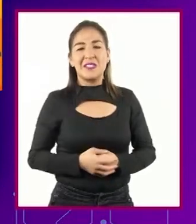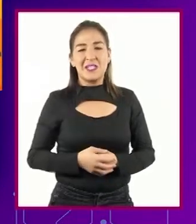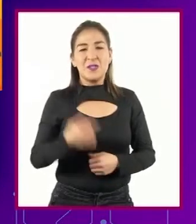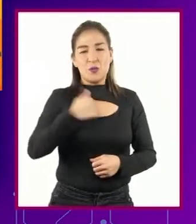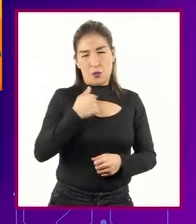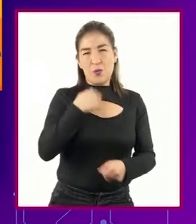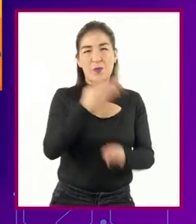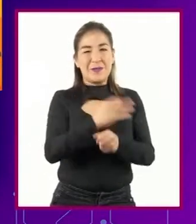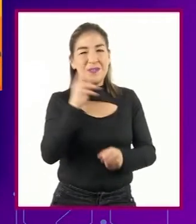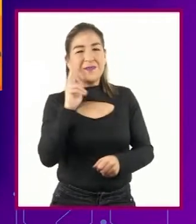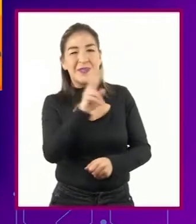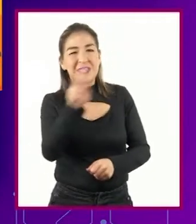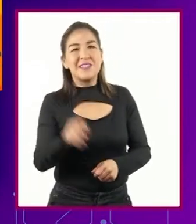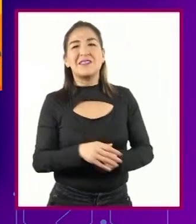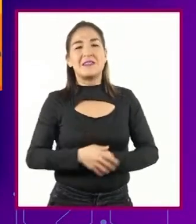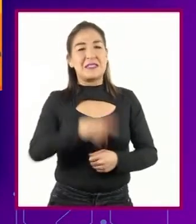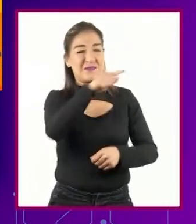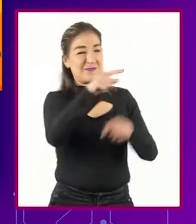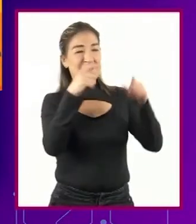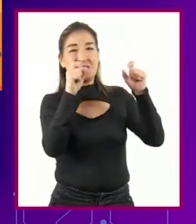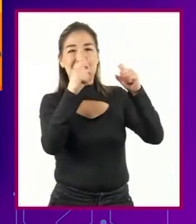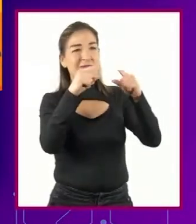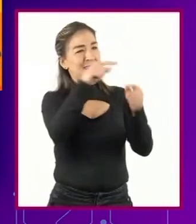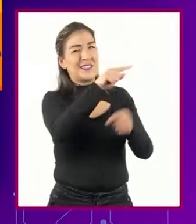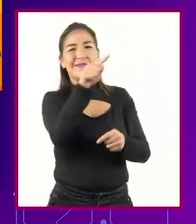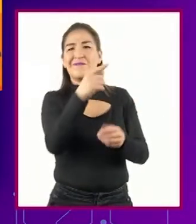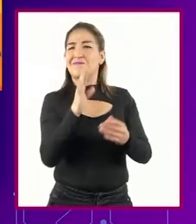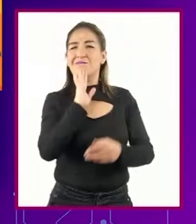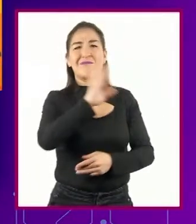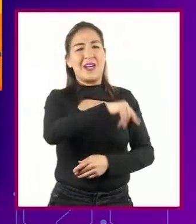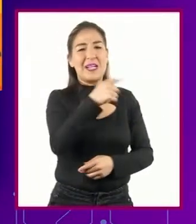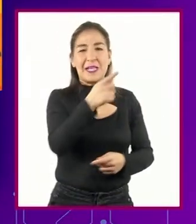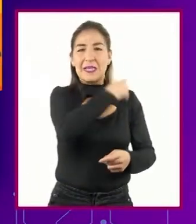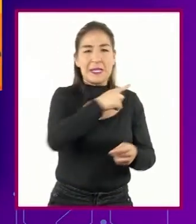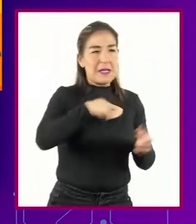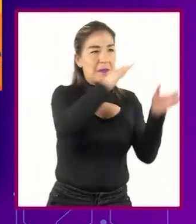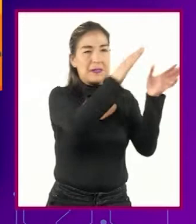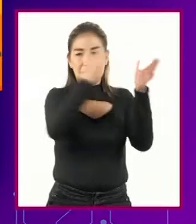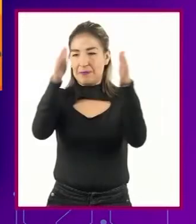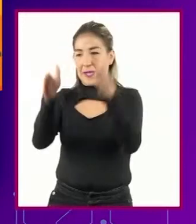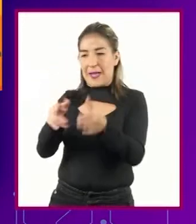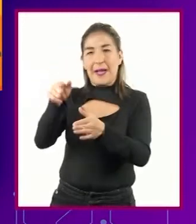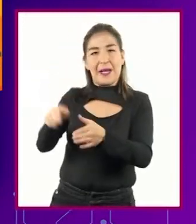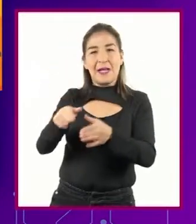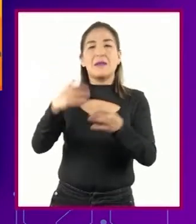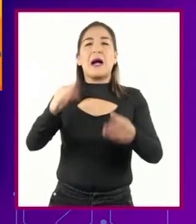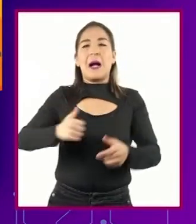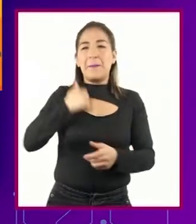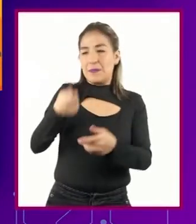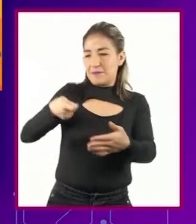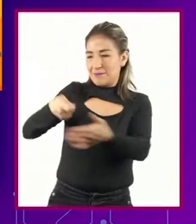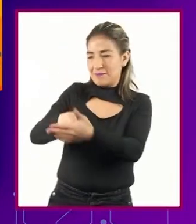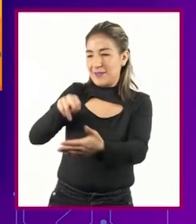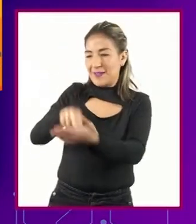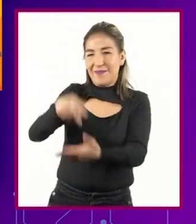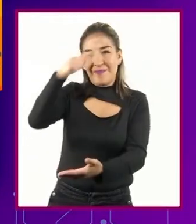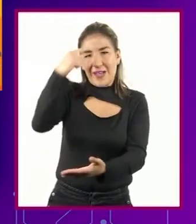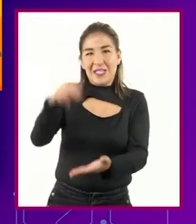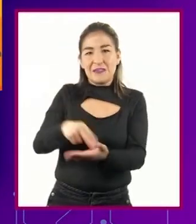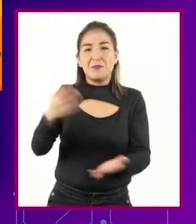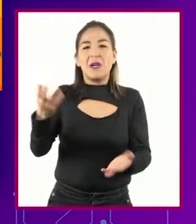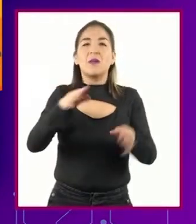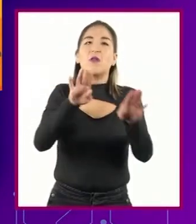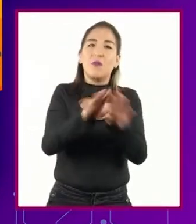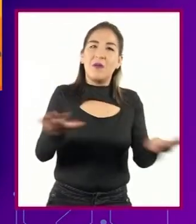varias observaciones. En primera, la parte del horno no debe haber quedado de ese lado. Debe de haber quedado de este lado para aprovechar el contacto. De lo contrario, vamos a tener que modificar toda